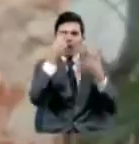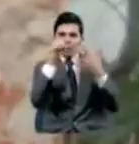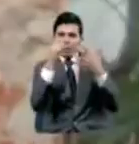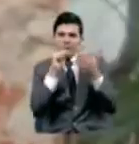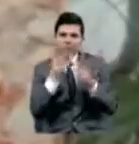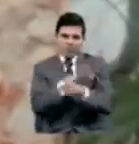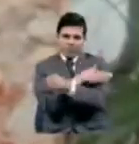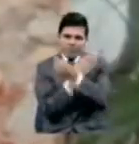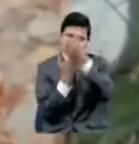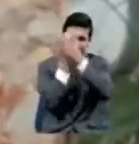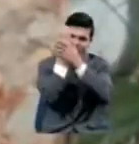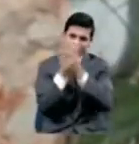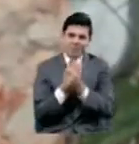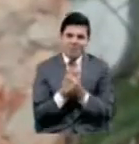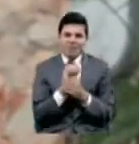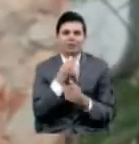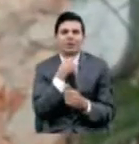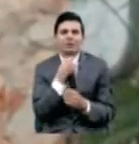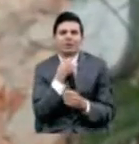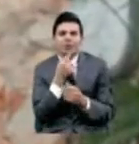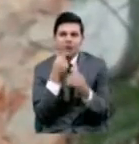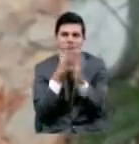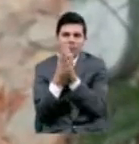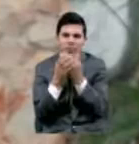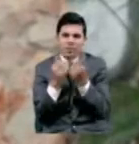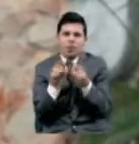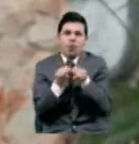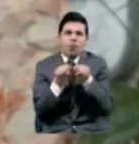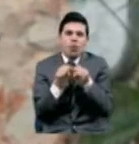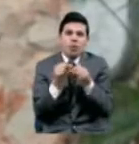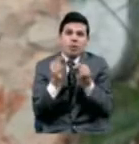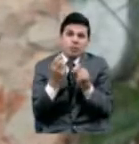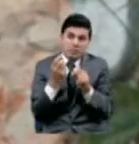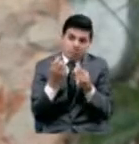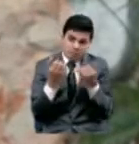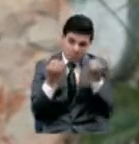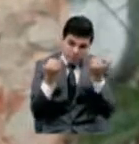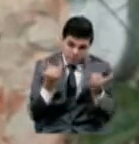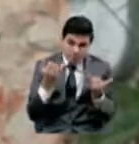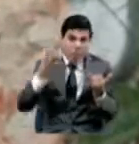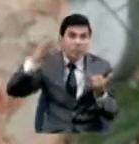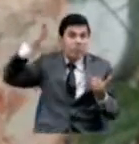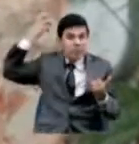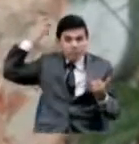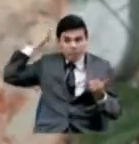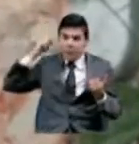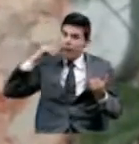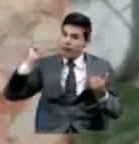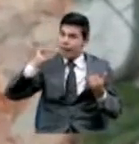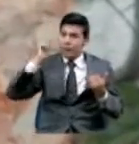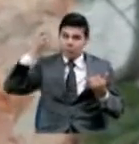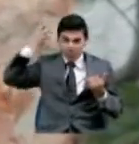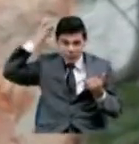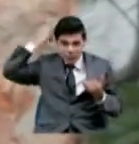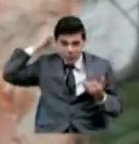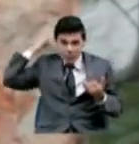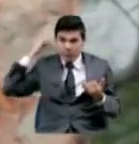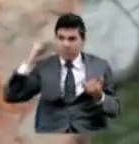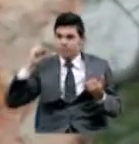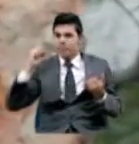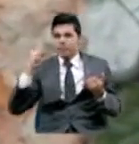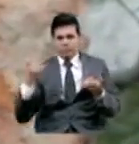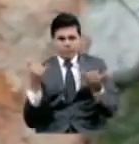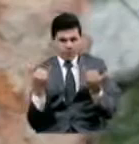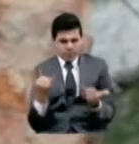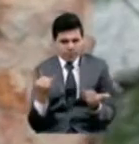musical. Este es un tema muy jocoso que habla, hace como un paralelo entre lo que pensaban las mujeres acerca de los hombres hace mucho tiempo y